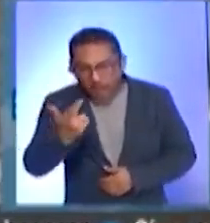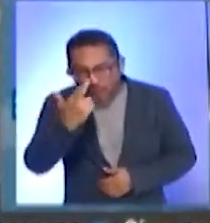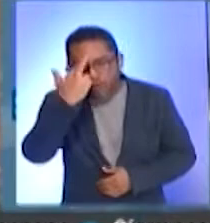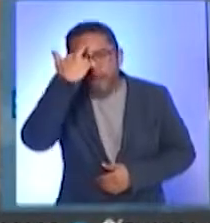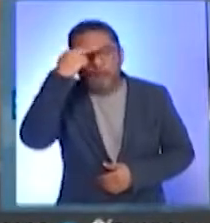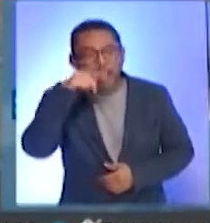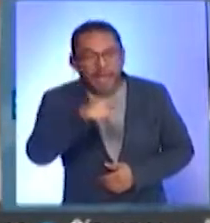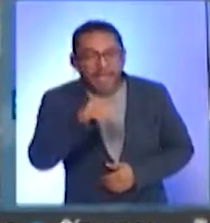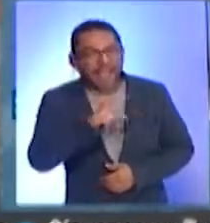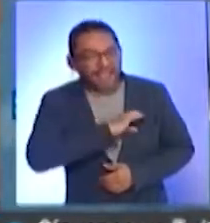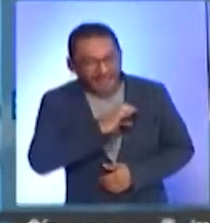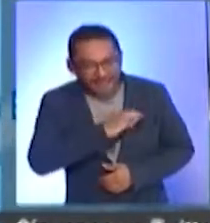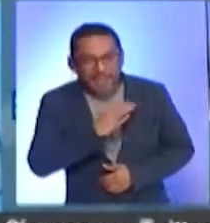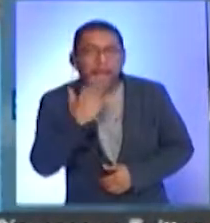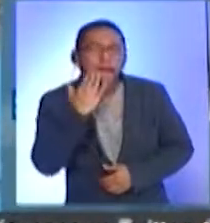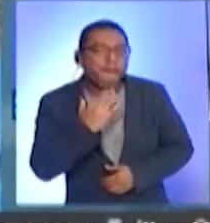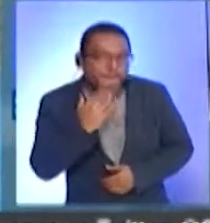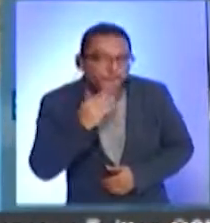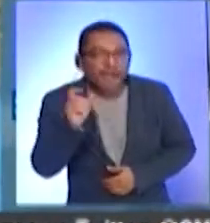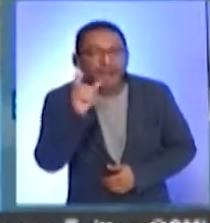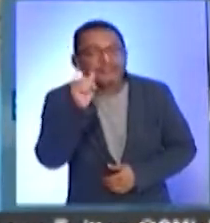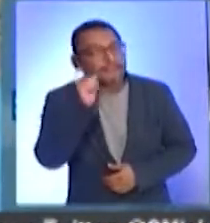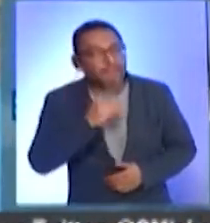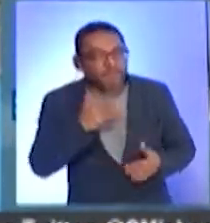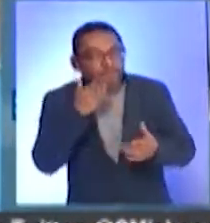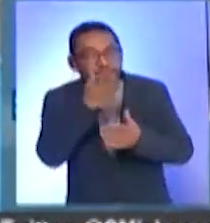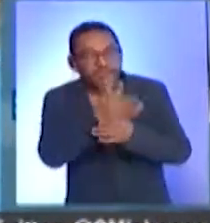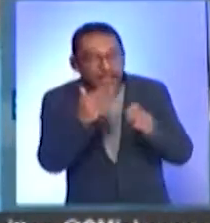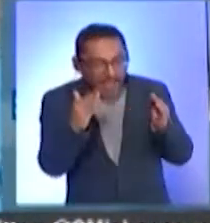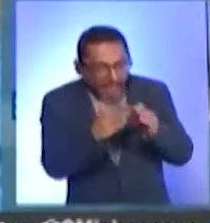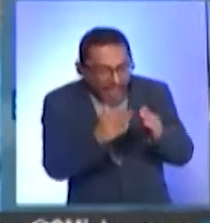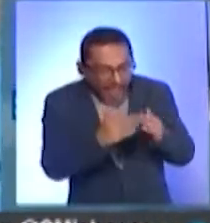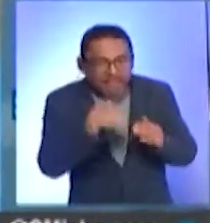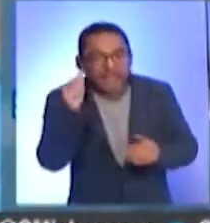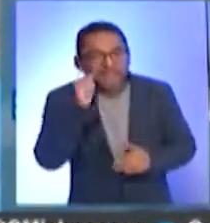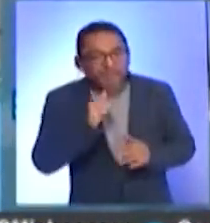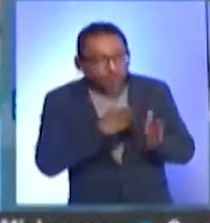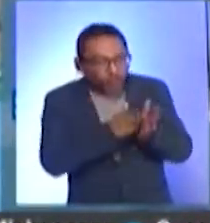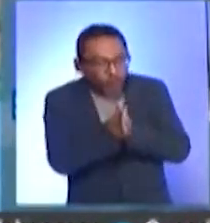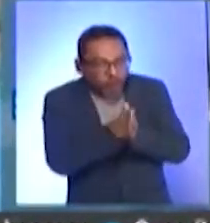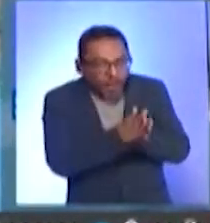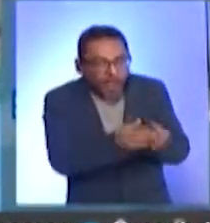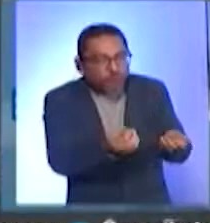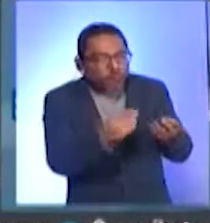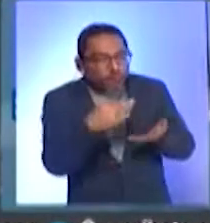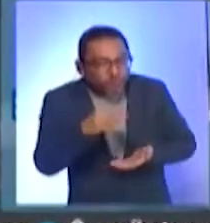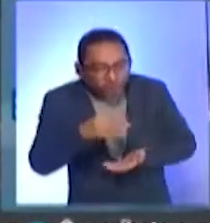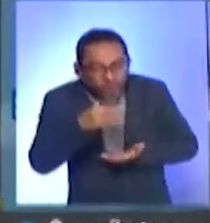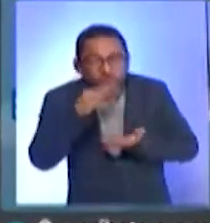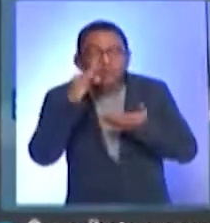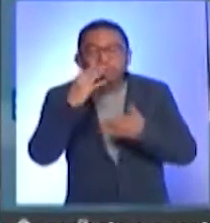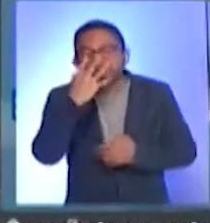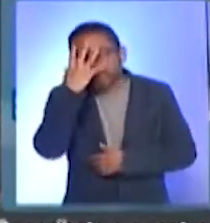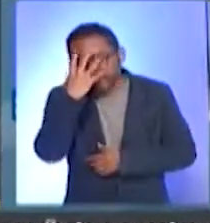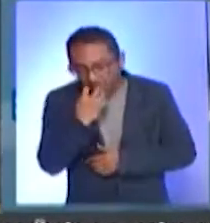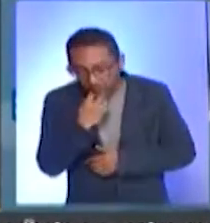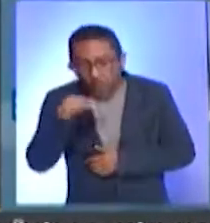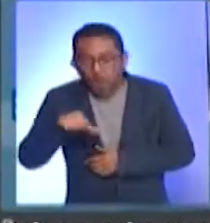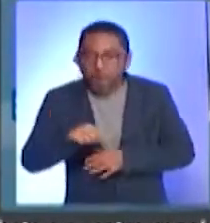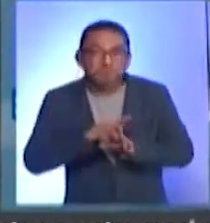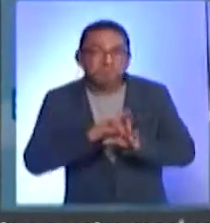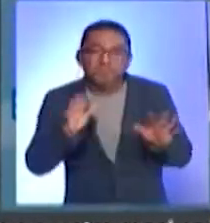que fuimos recibidos en su casa con una exquisita taza de chocolate tristemente hoy termina la historia